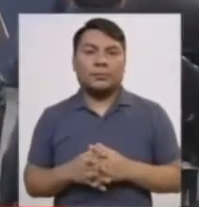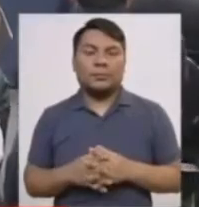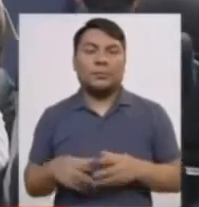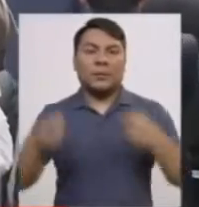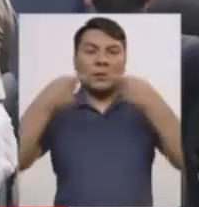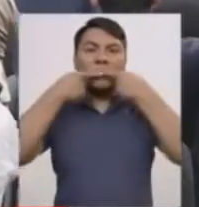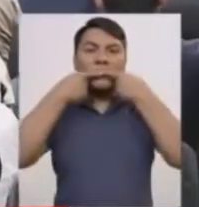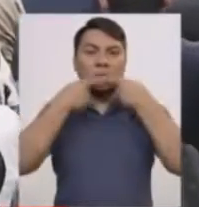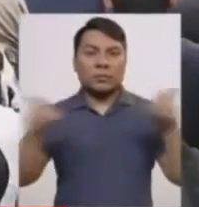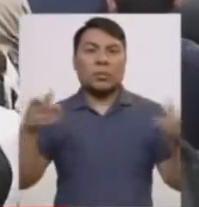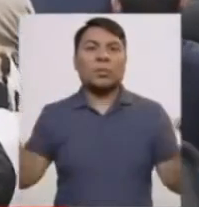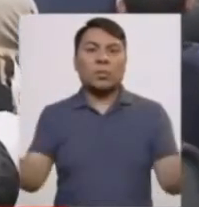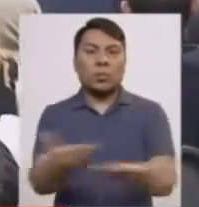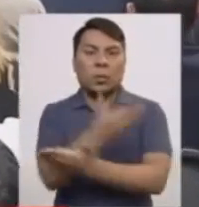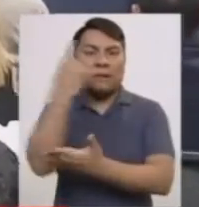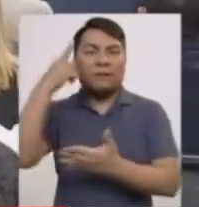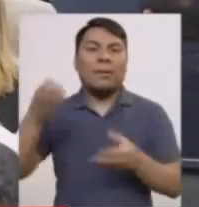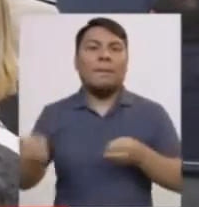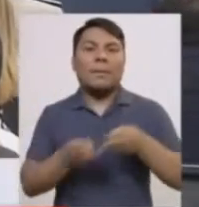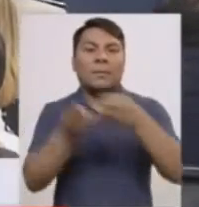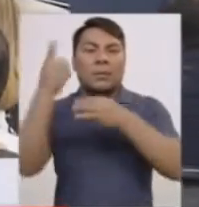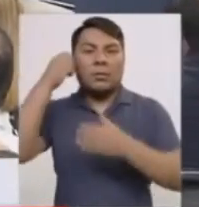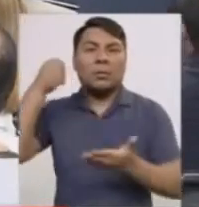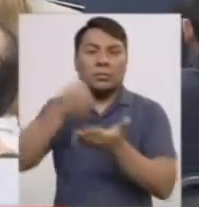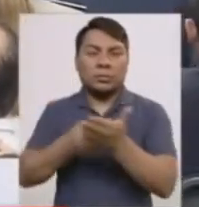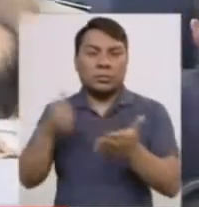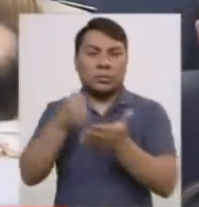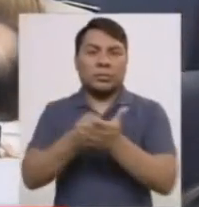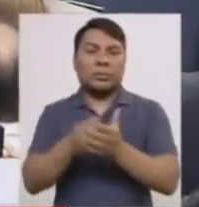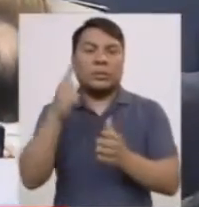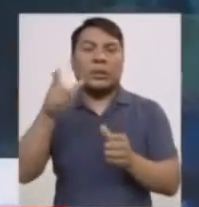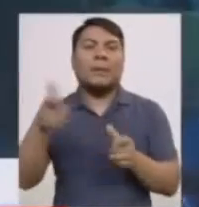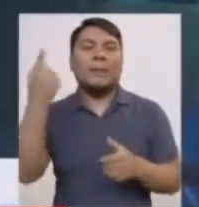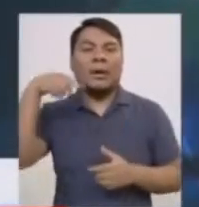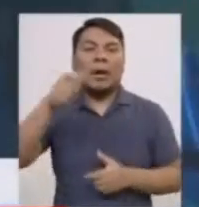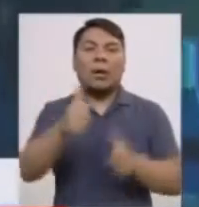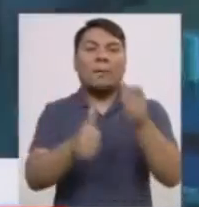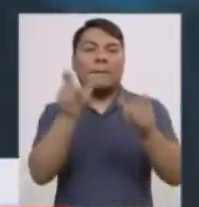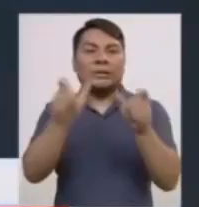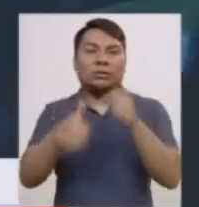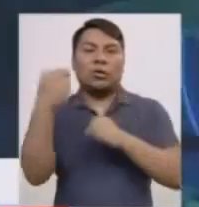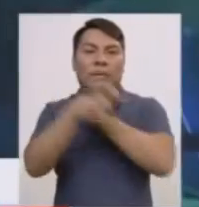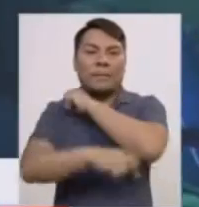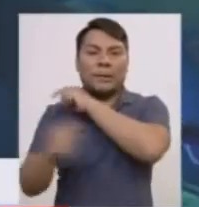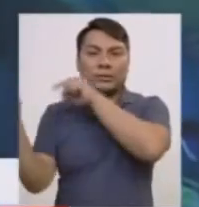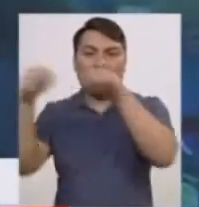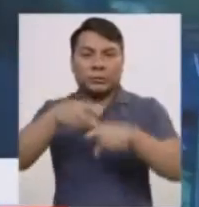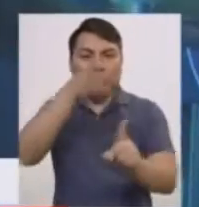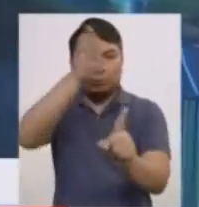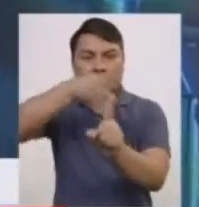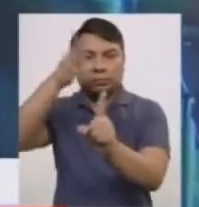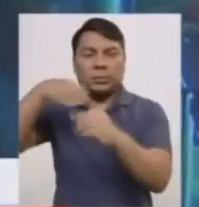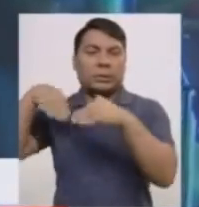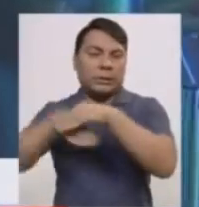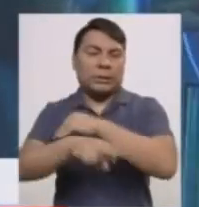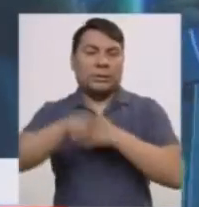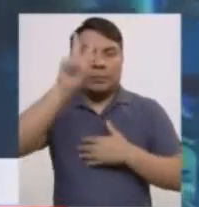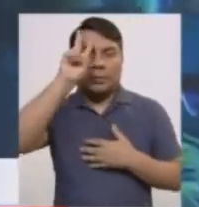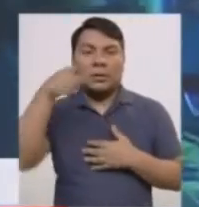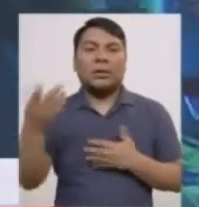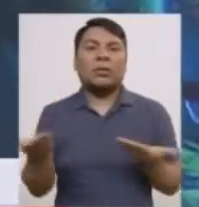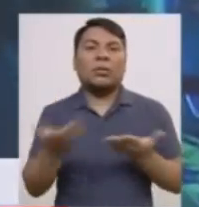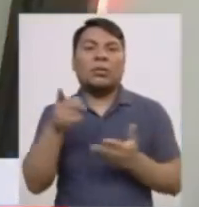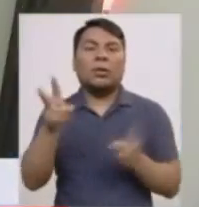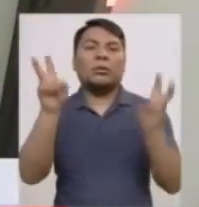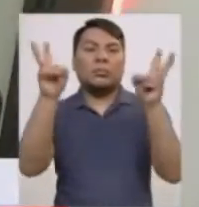Anunciaron un nuevo sistema que permitirá luchar contra la criminalidad internacional. Se trata del sistema de información avanzada de pasajeros